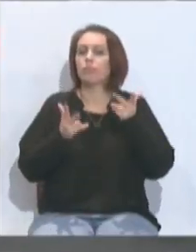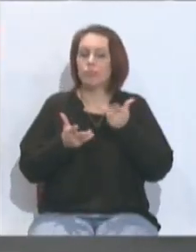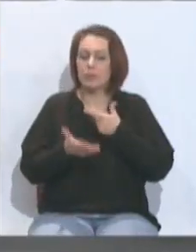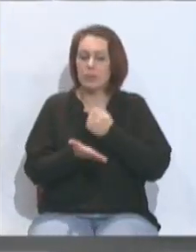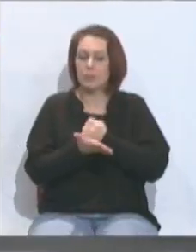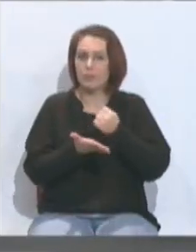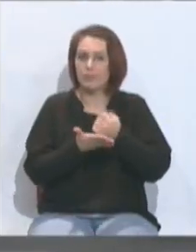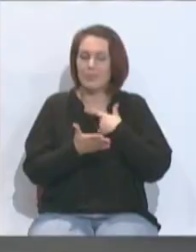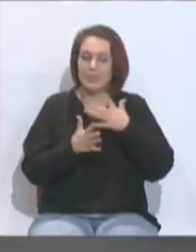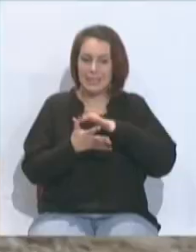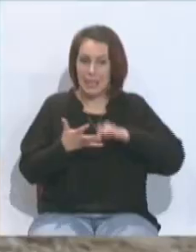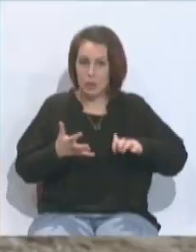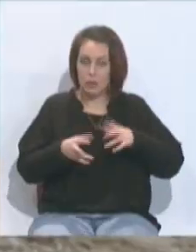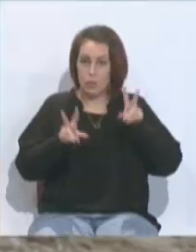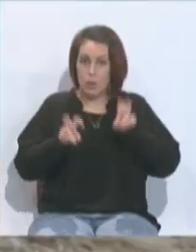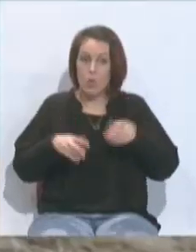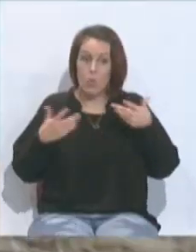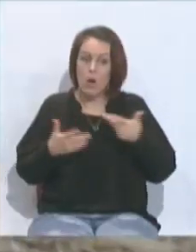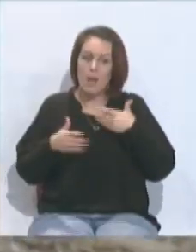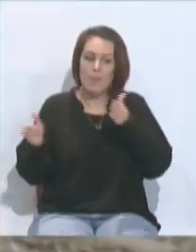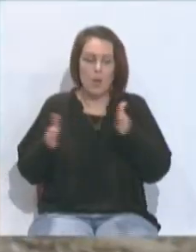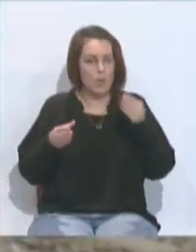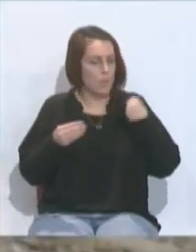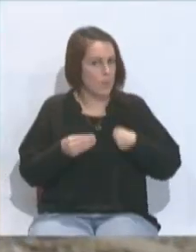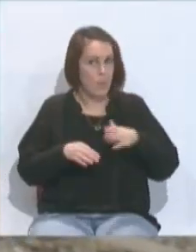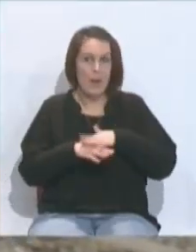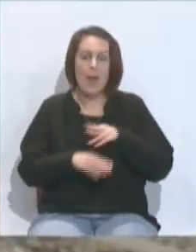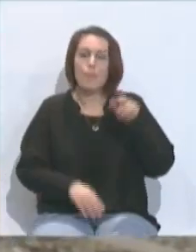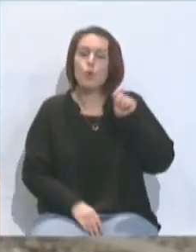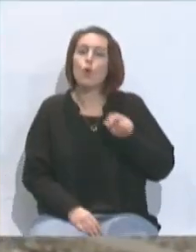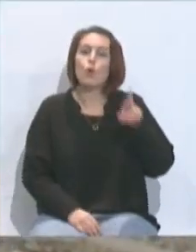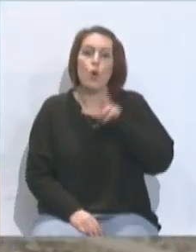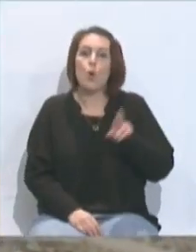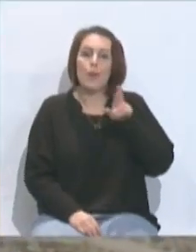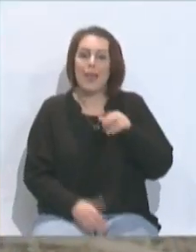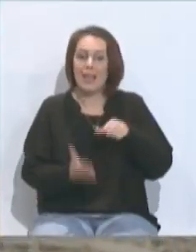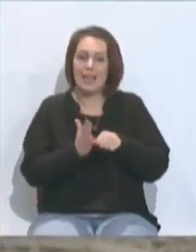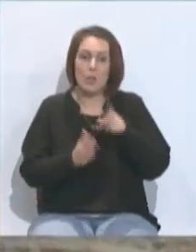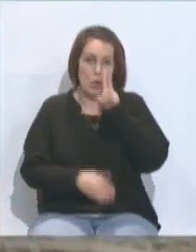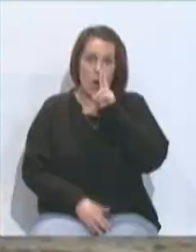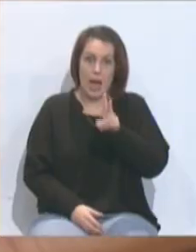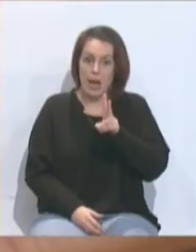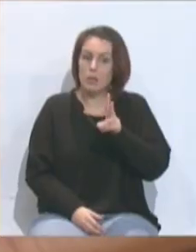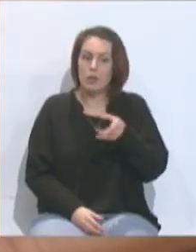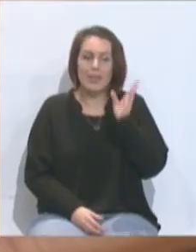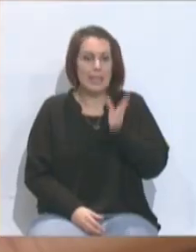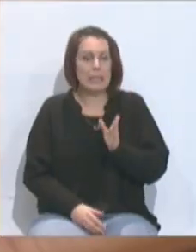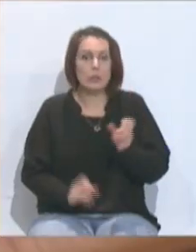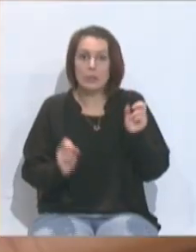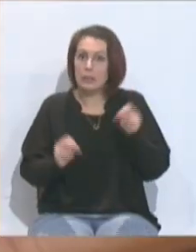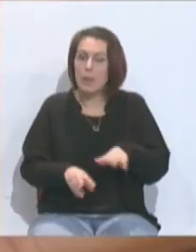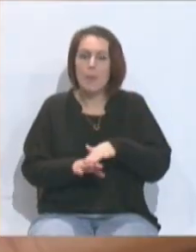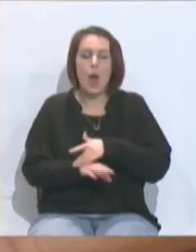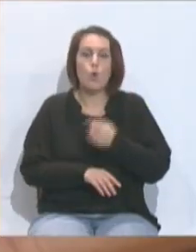nuevo texto. Por un lado, se unifica el periodo para recuperar los puntos de carnet, 2 años sin cometer infracciones, para